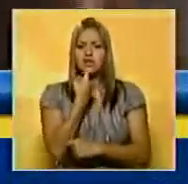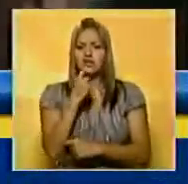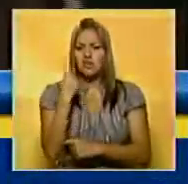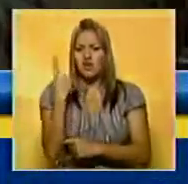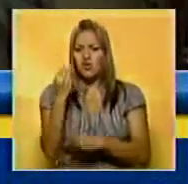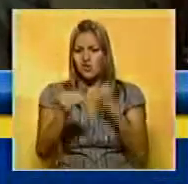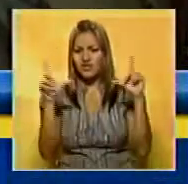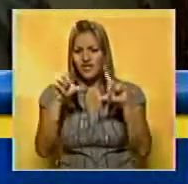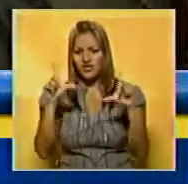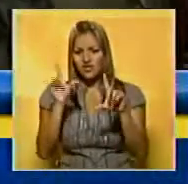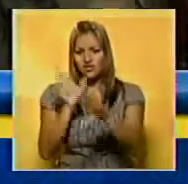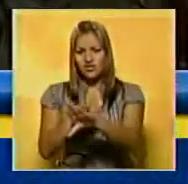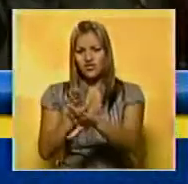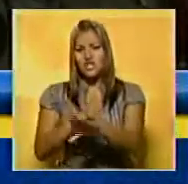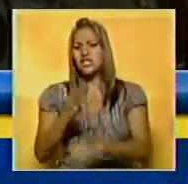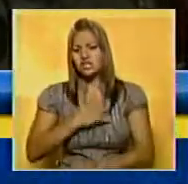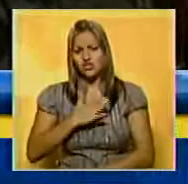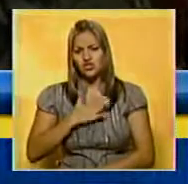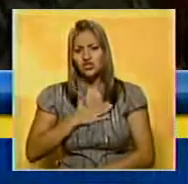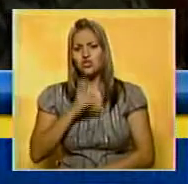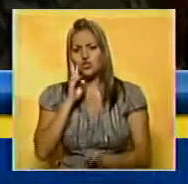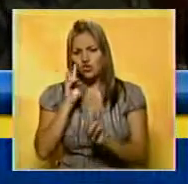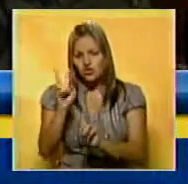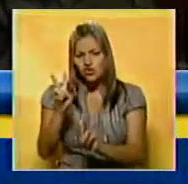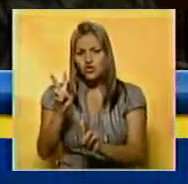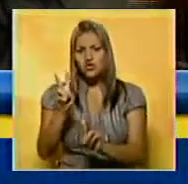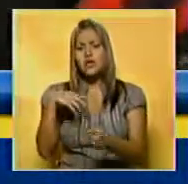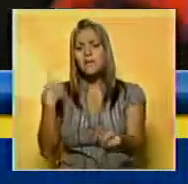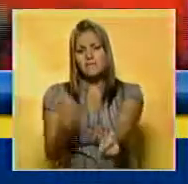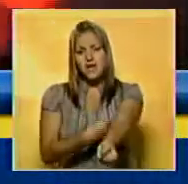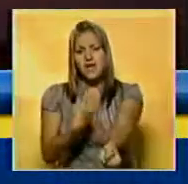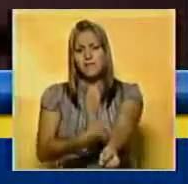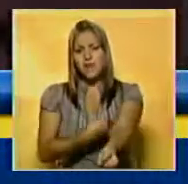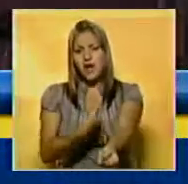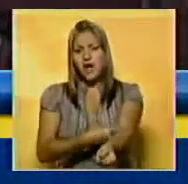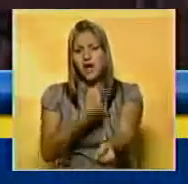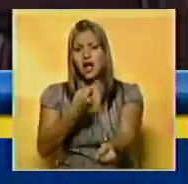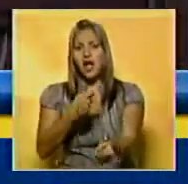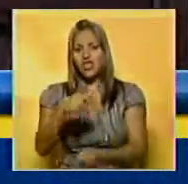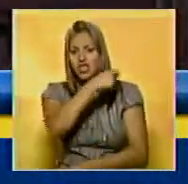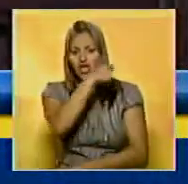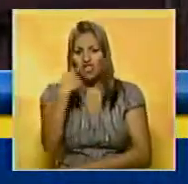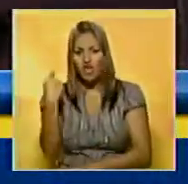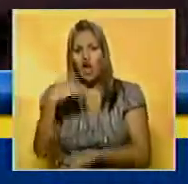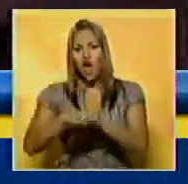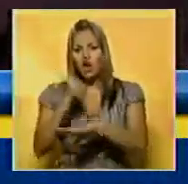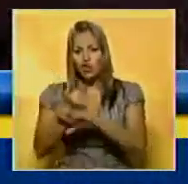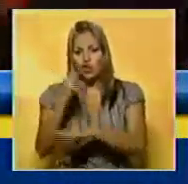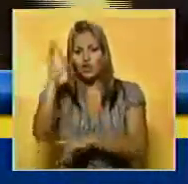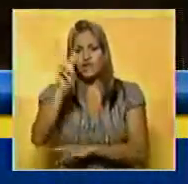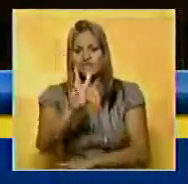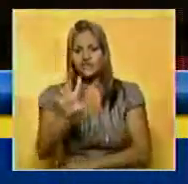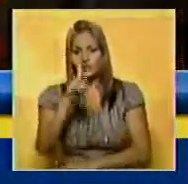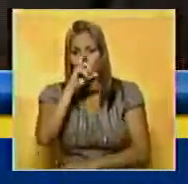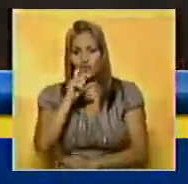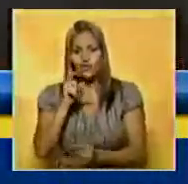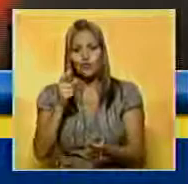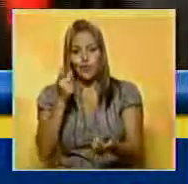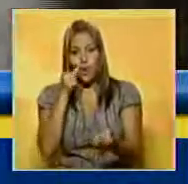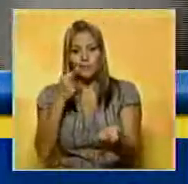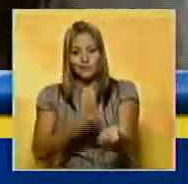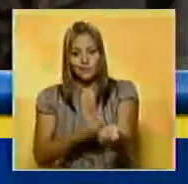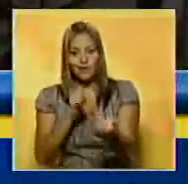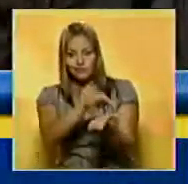espacio televisivo que él fue quien introdujo a su hermana en el mundo de las drogas a los 25 años, mucho antes